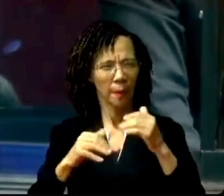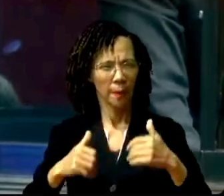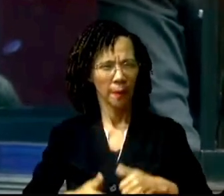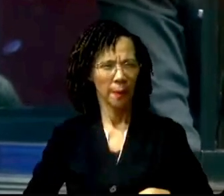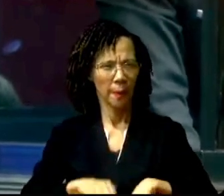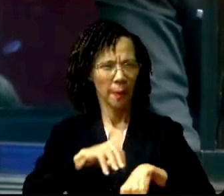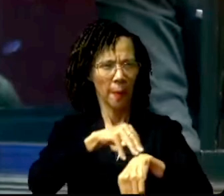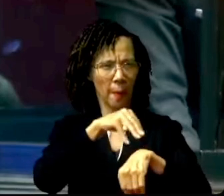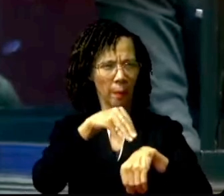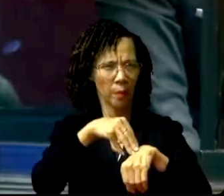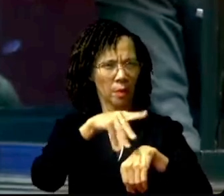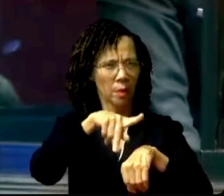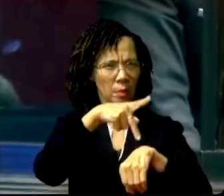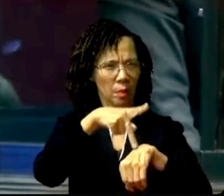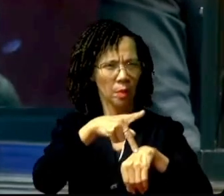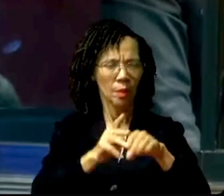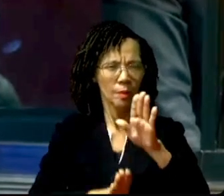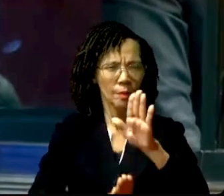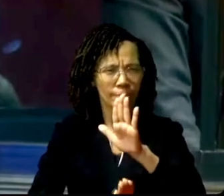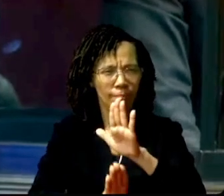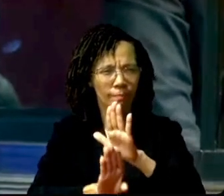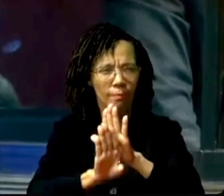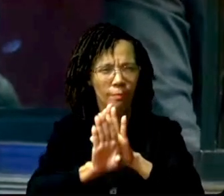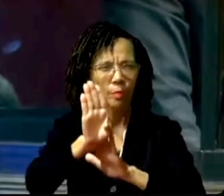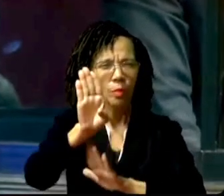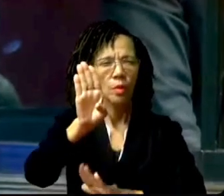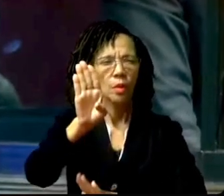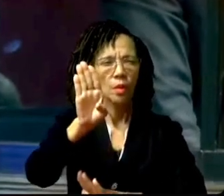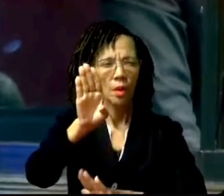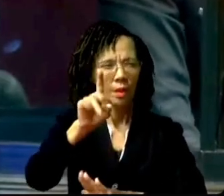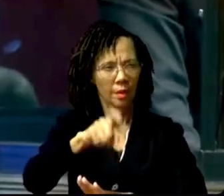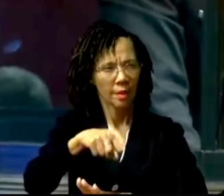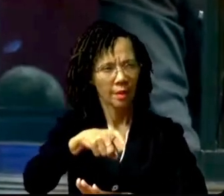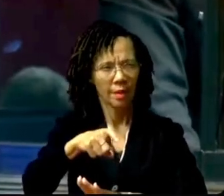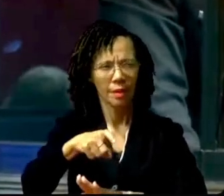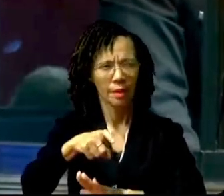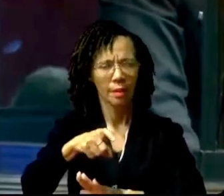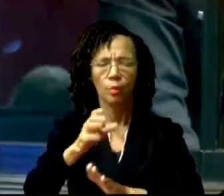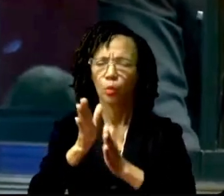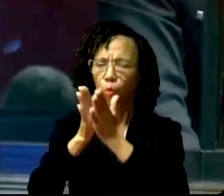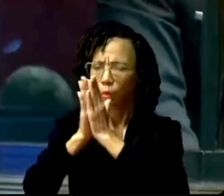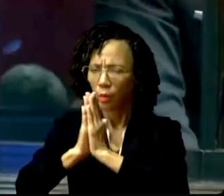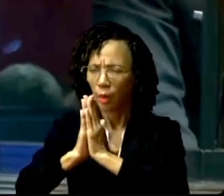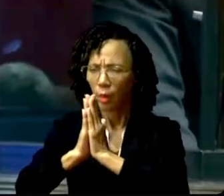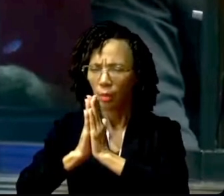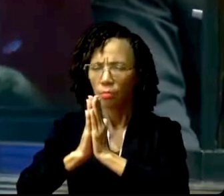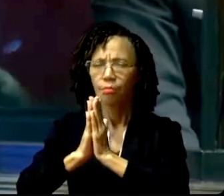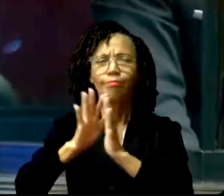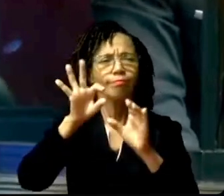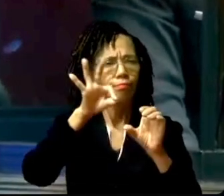Bochío, nosotros pedimos el voto favorable de los honorables